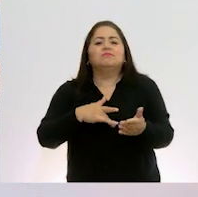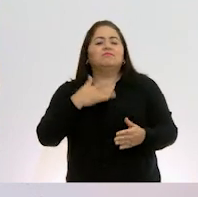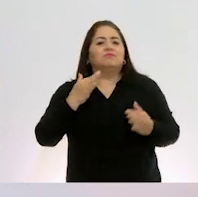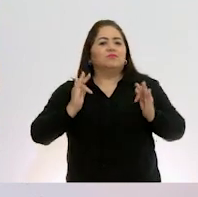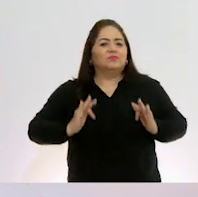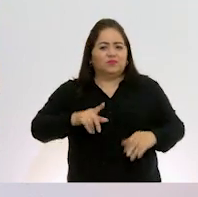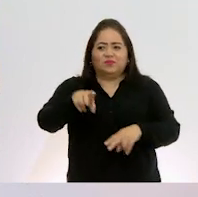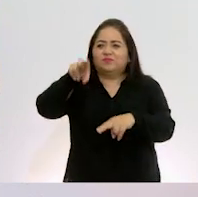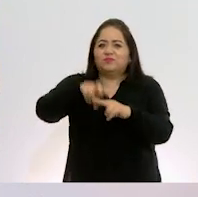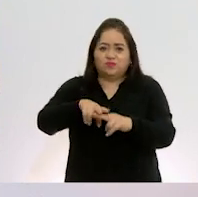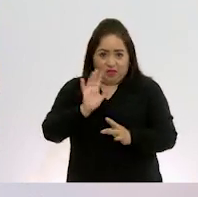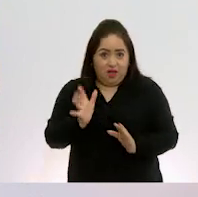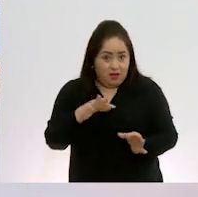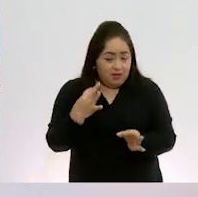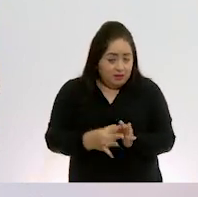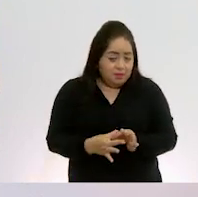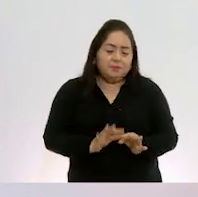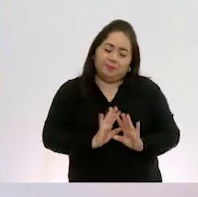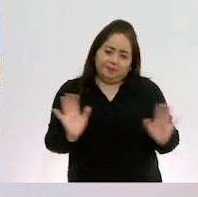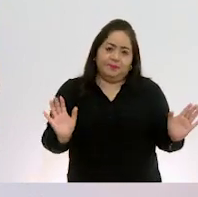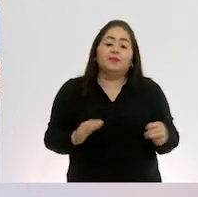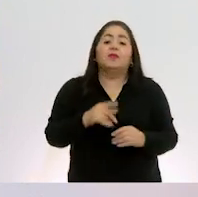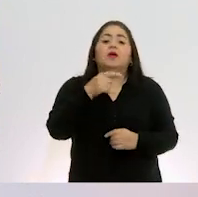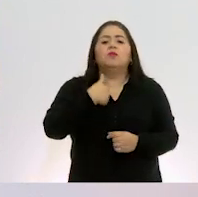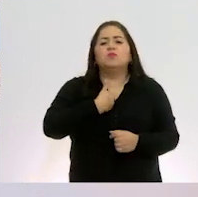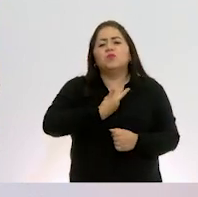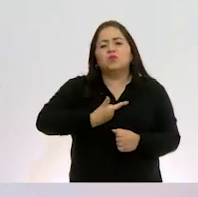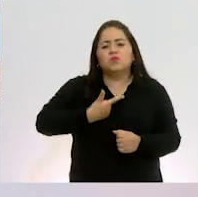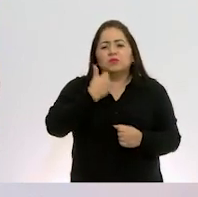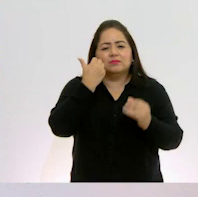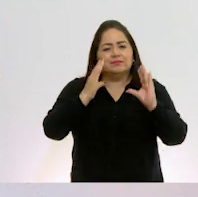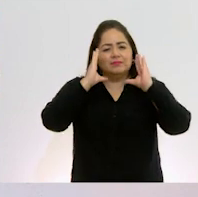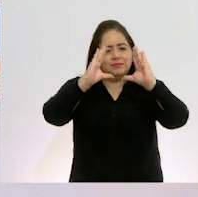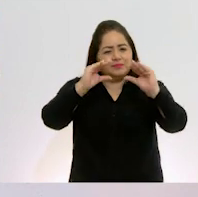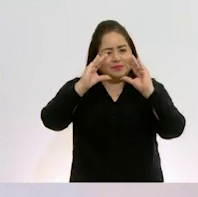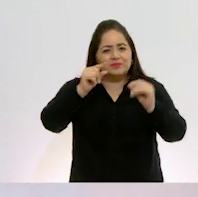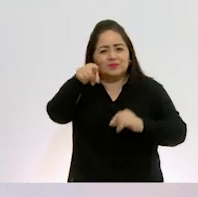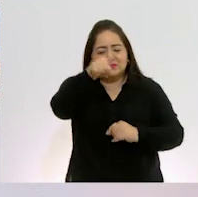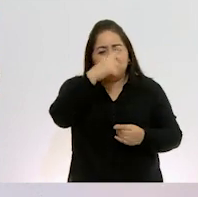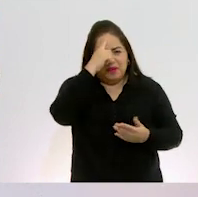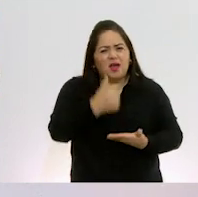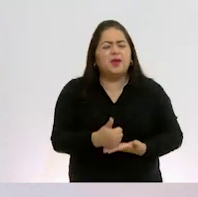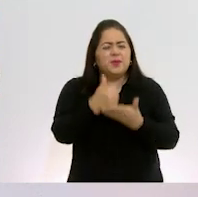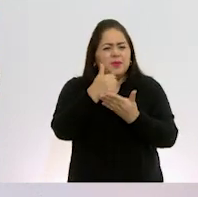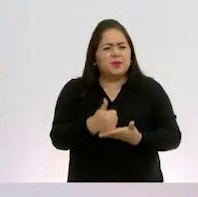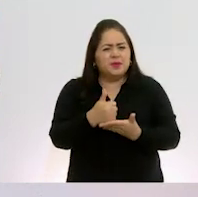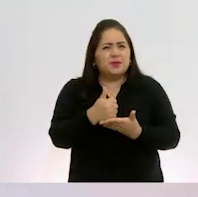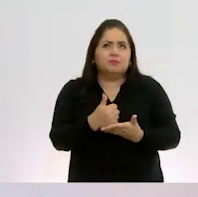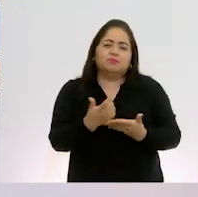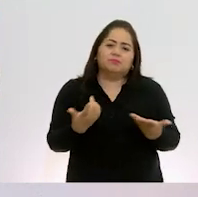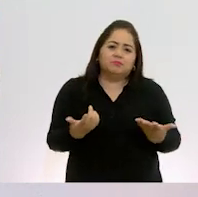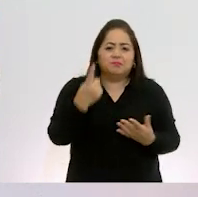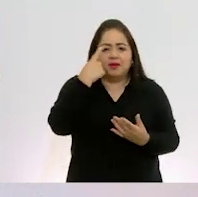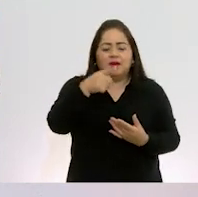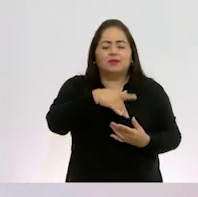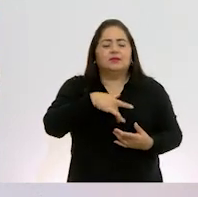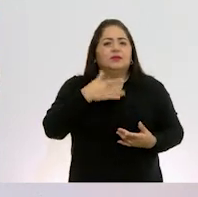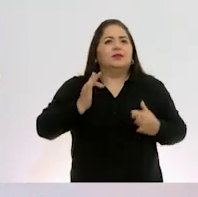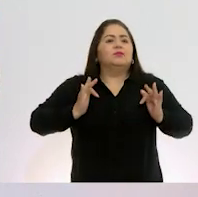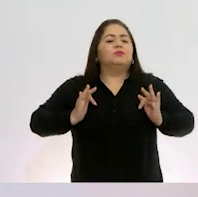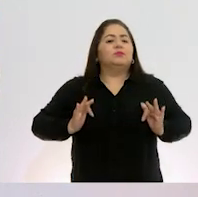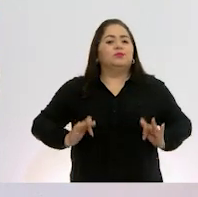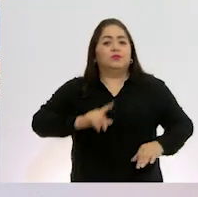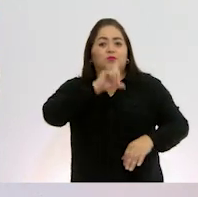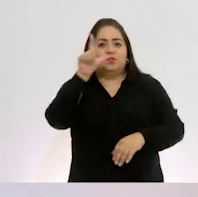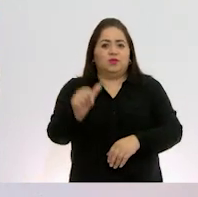¿Lo encontraste? ¡Perfecto! Me gustaría enseñarte una técnica que te va a ayudar a relajarte después de